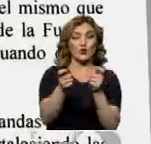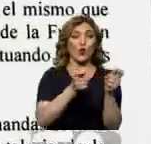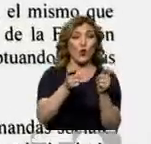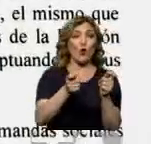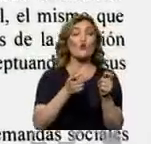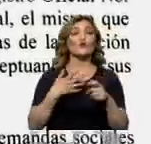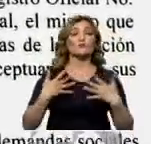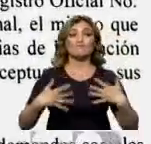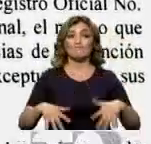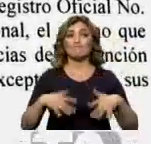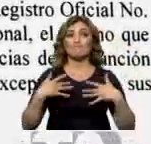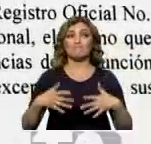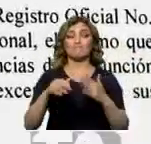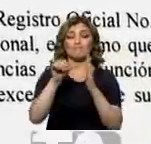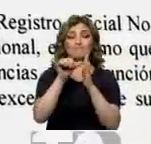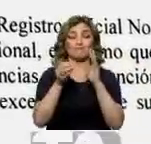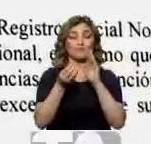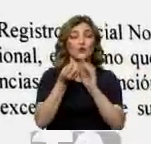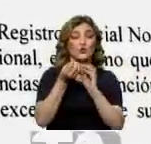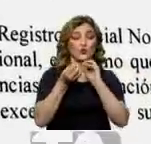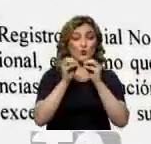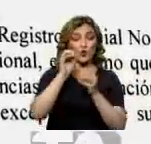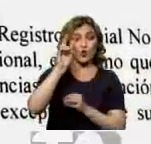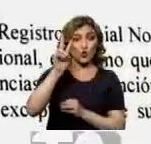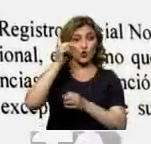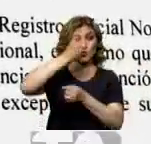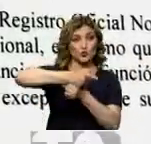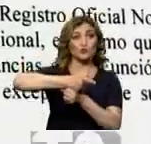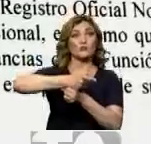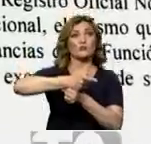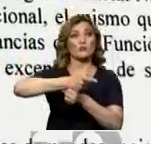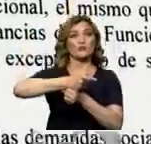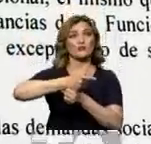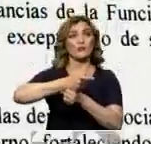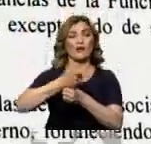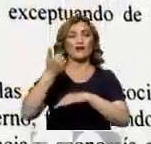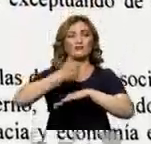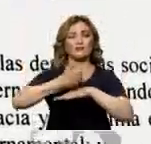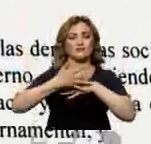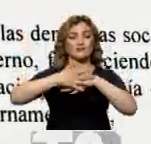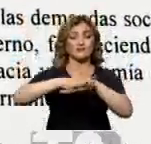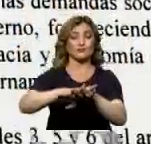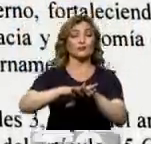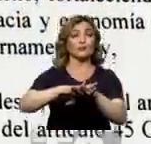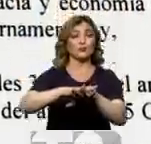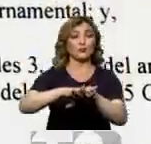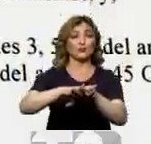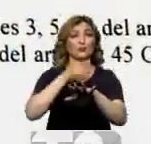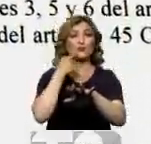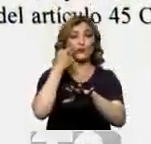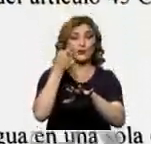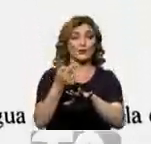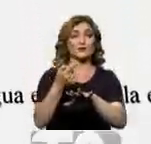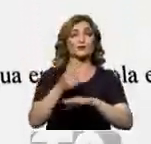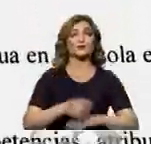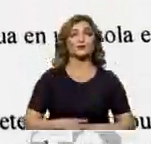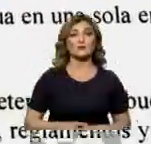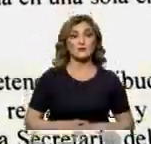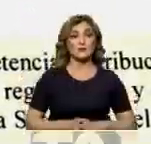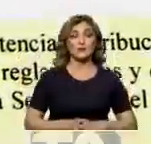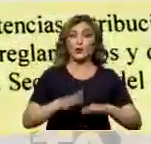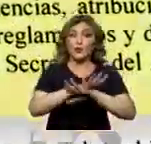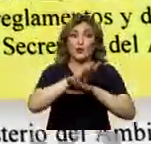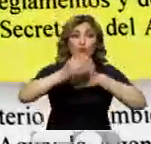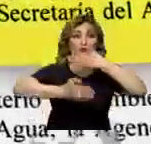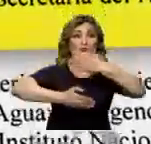control, mientras el artículo 2 del decreto que establece la fusión señala que una vez